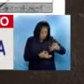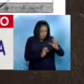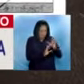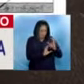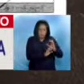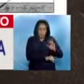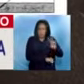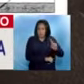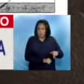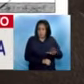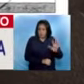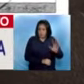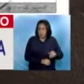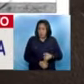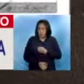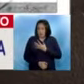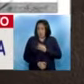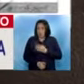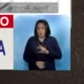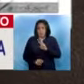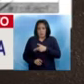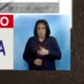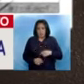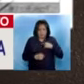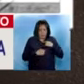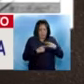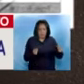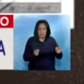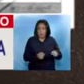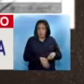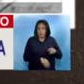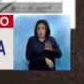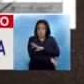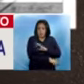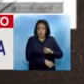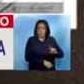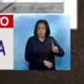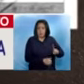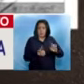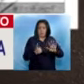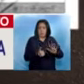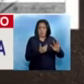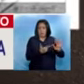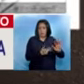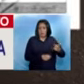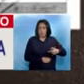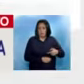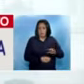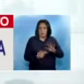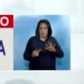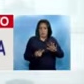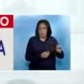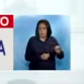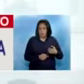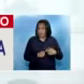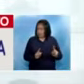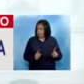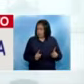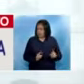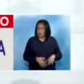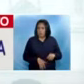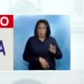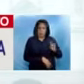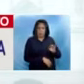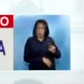del 2005 y mayo del 2009, Heredia declaró a la fiscalía ingresos por 168 mil 700 dólares. Sin embargo, la